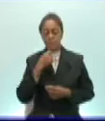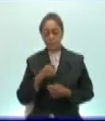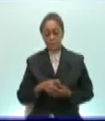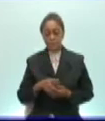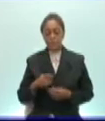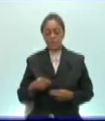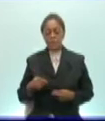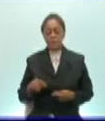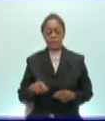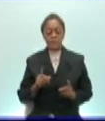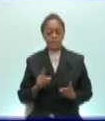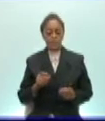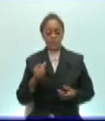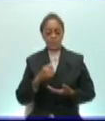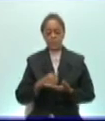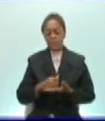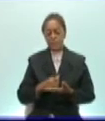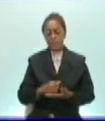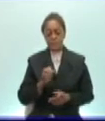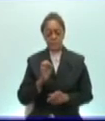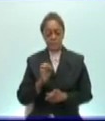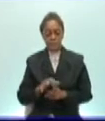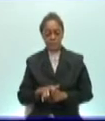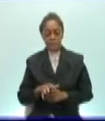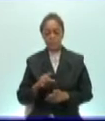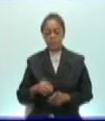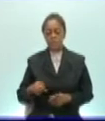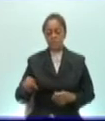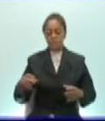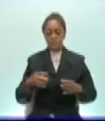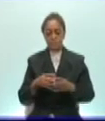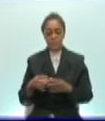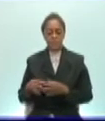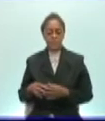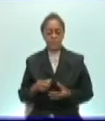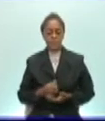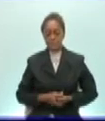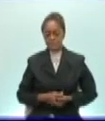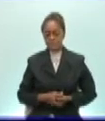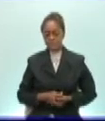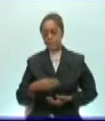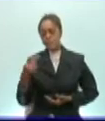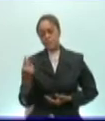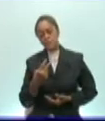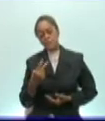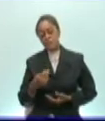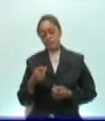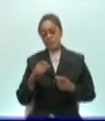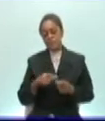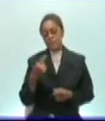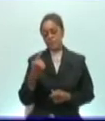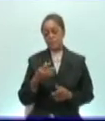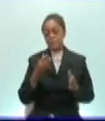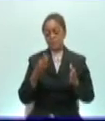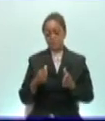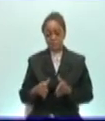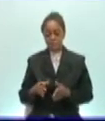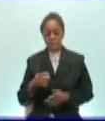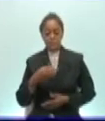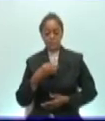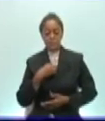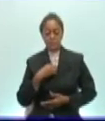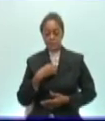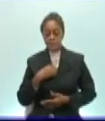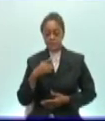Por eso apoyan en los inicios la reconcentración. Son dos elementos que en esta primera etapa ustedes tienen